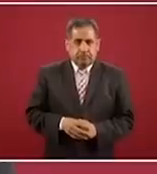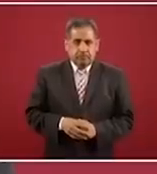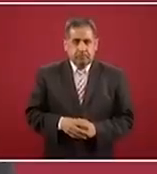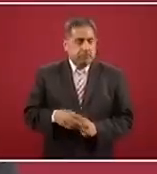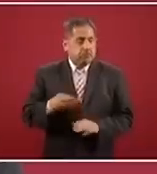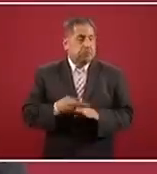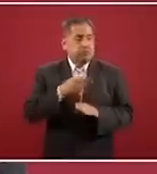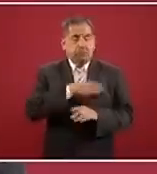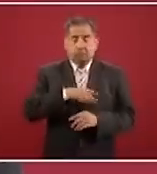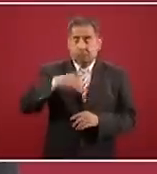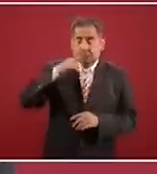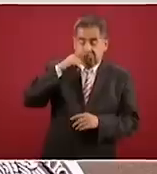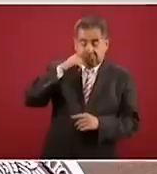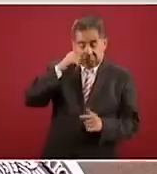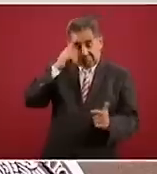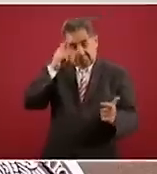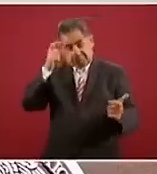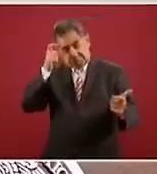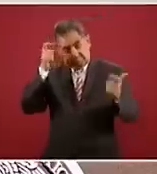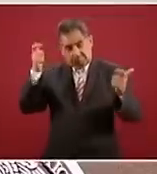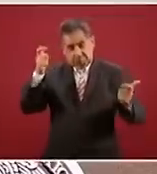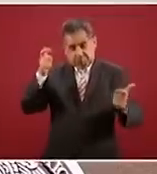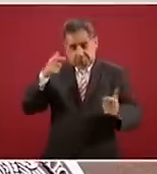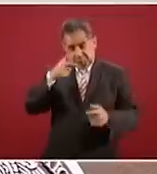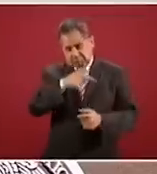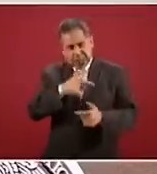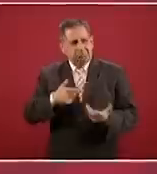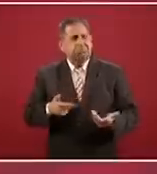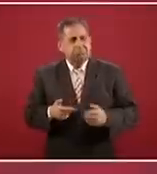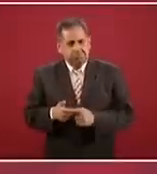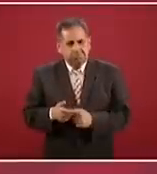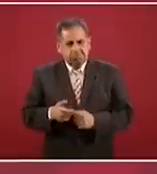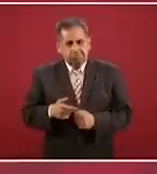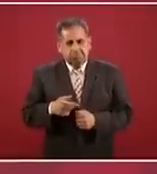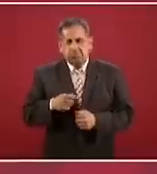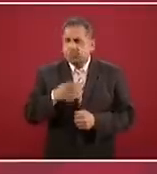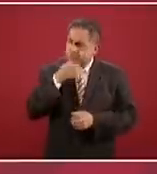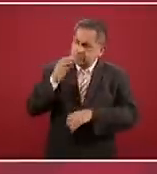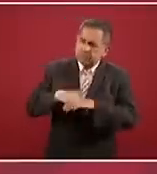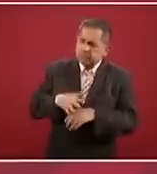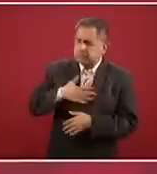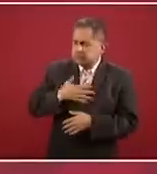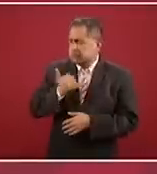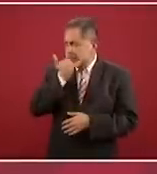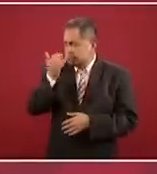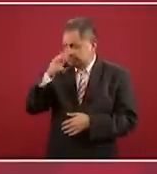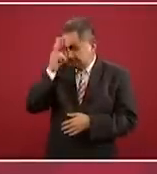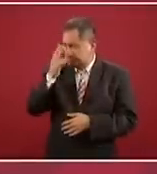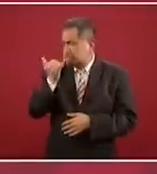Son muy soberbios. ¿Por qué no decir, me equivoqué?